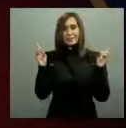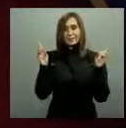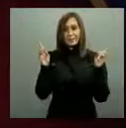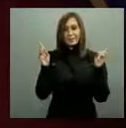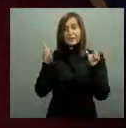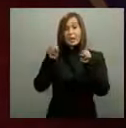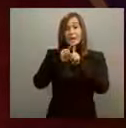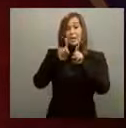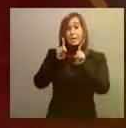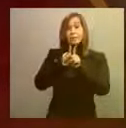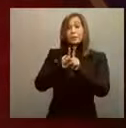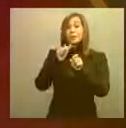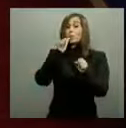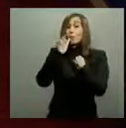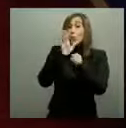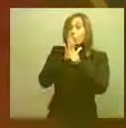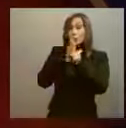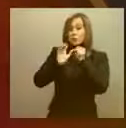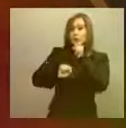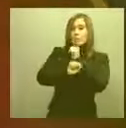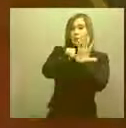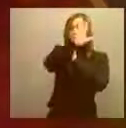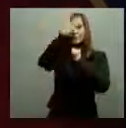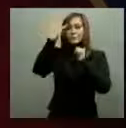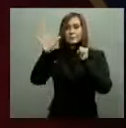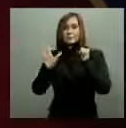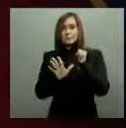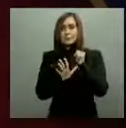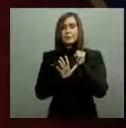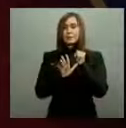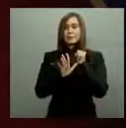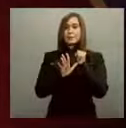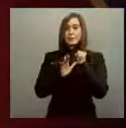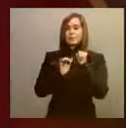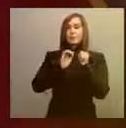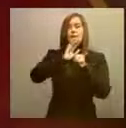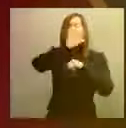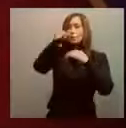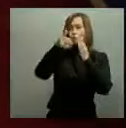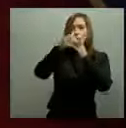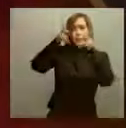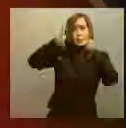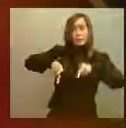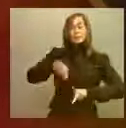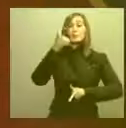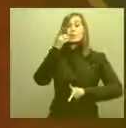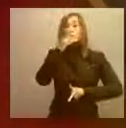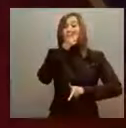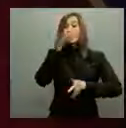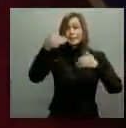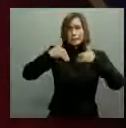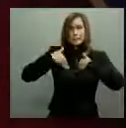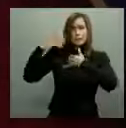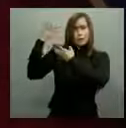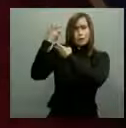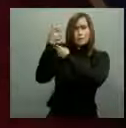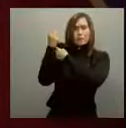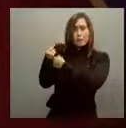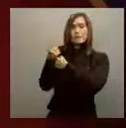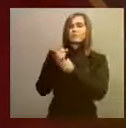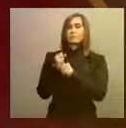transparencia y la rendición de cuentas. Todo ello con el objetivo de elevar la confianza de los ciudadanos en sus instituciones y